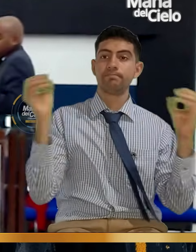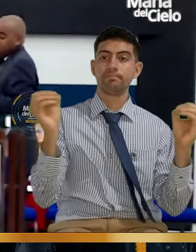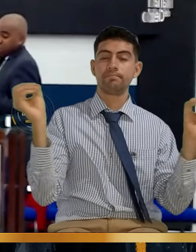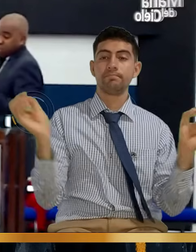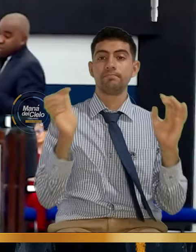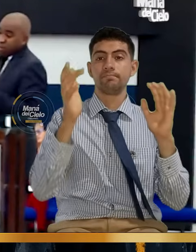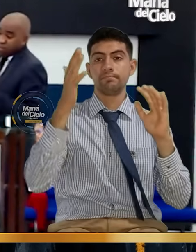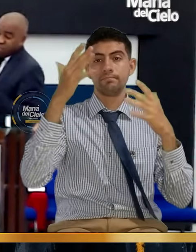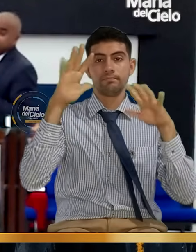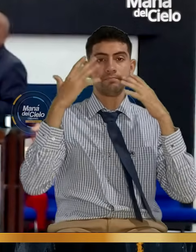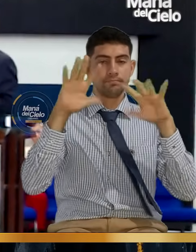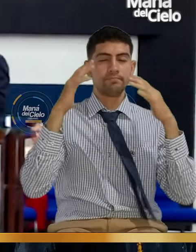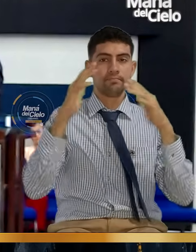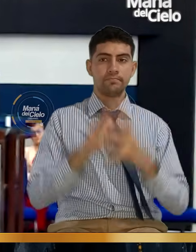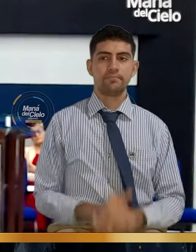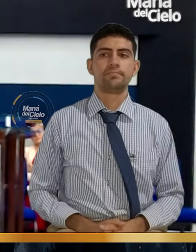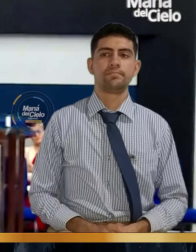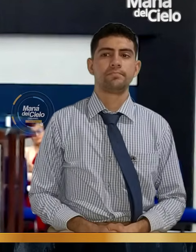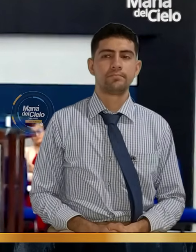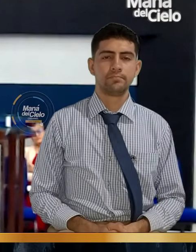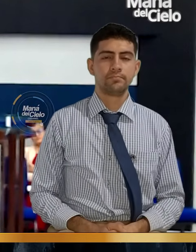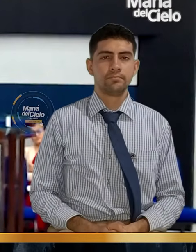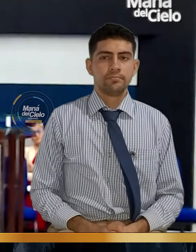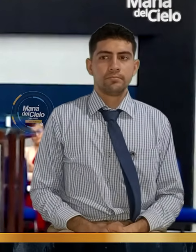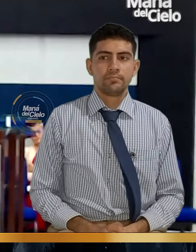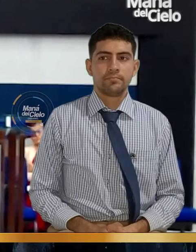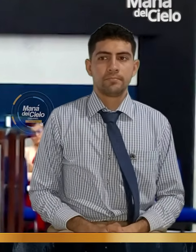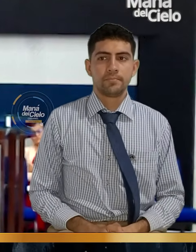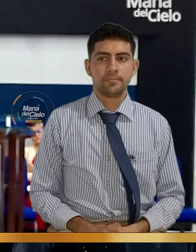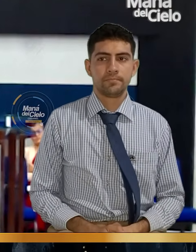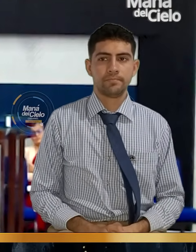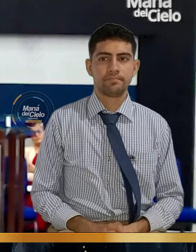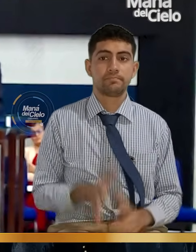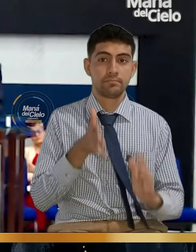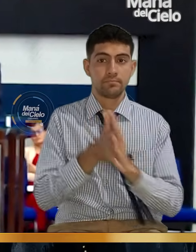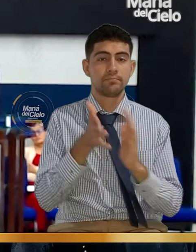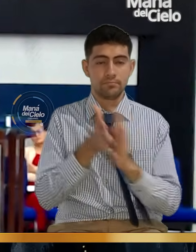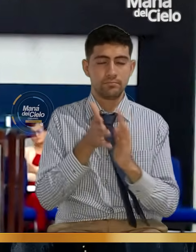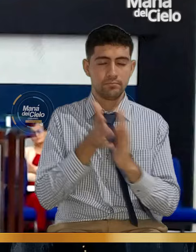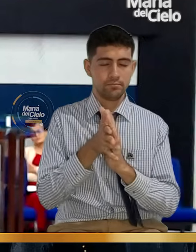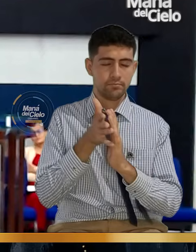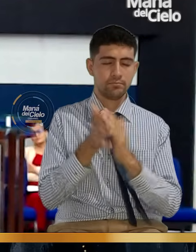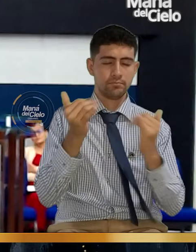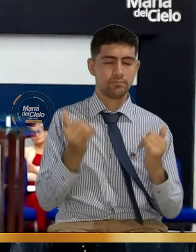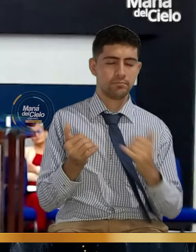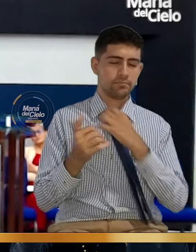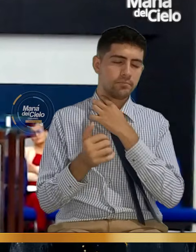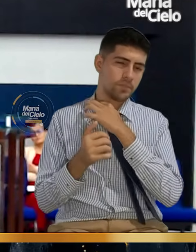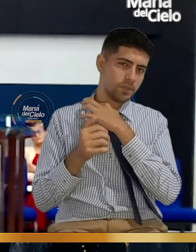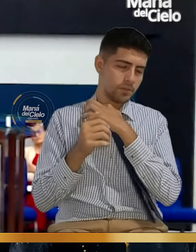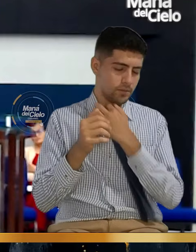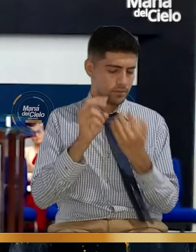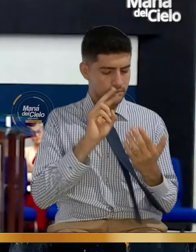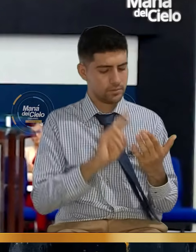Bueno, si tenés Netflix, pues bueno, pero este es mejor que Netflix. Oiga, yo pensé